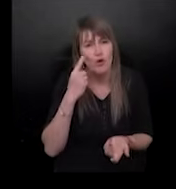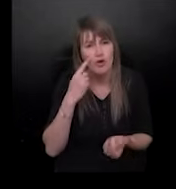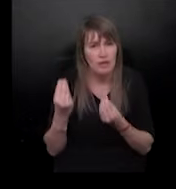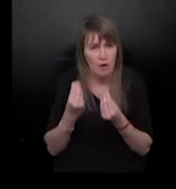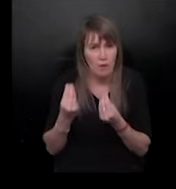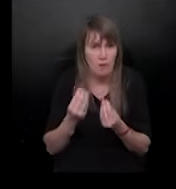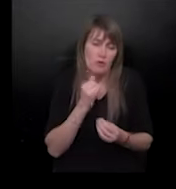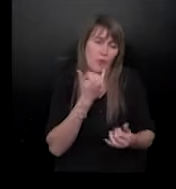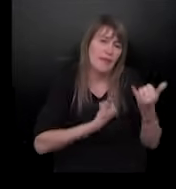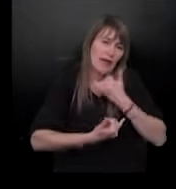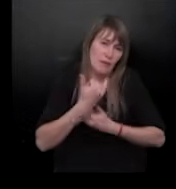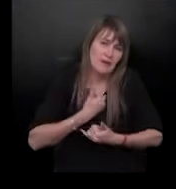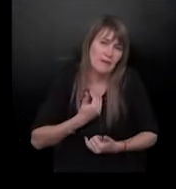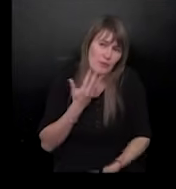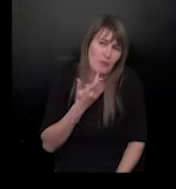de los relatos.